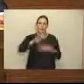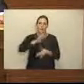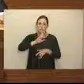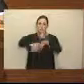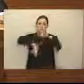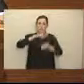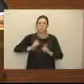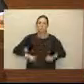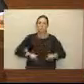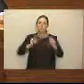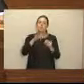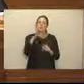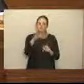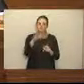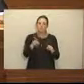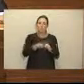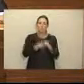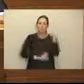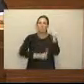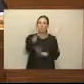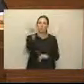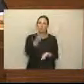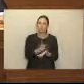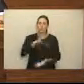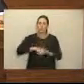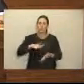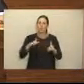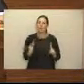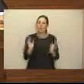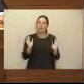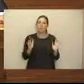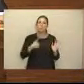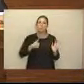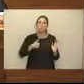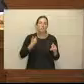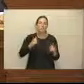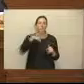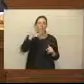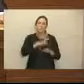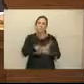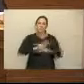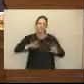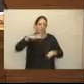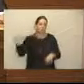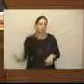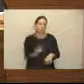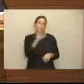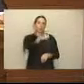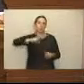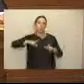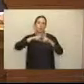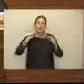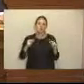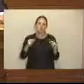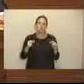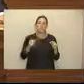esa modernidad, para subirnos a esos trenes. Y de lo que estoy harto, yo, y creo que muchos asturianos, no sé si generacionalmente,